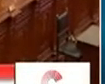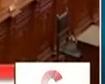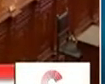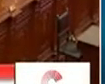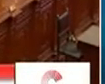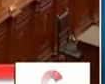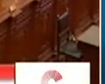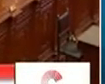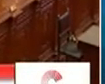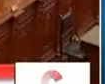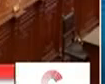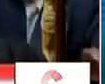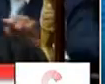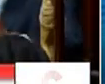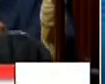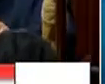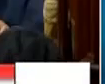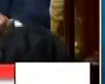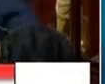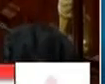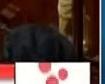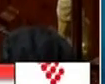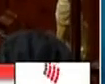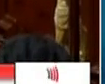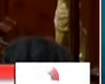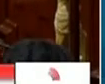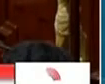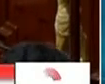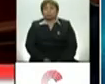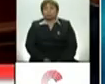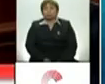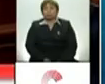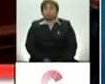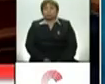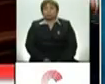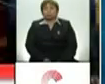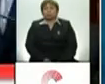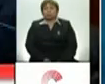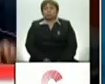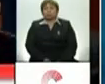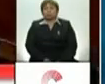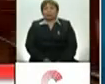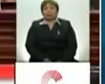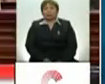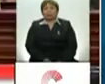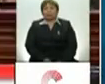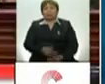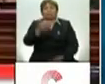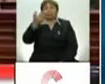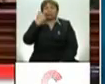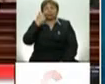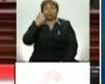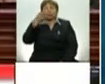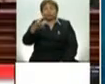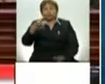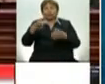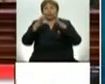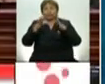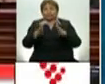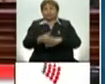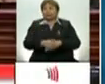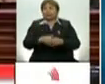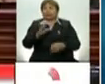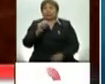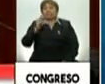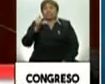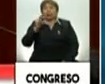manejos poco transparentes de este proceso. ¿Y qué tipo de irregularidades han detectado ustedes? Porque claro, una cosa es la demora en el conteo de los votos,